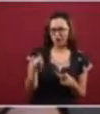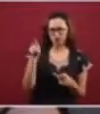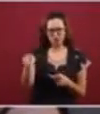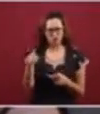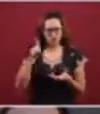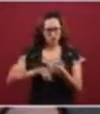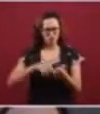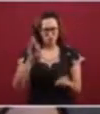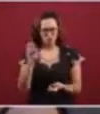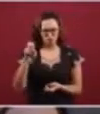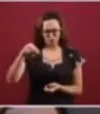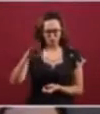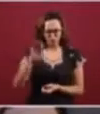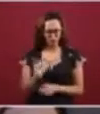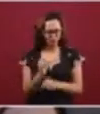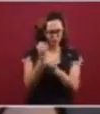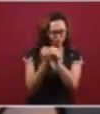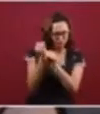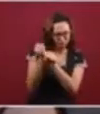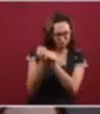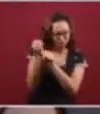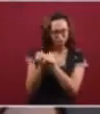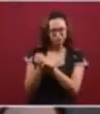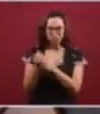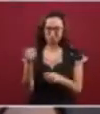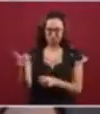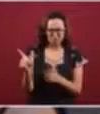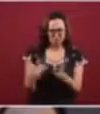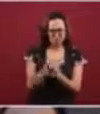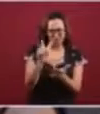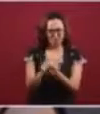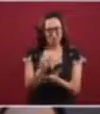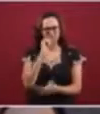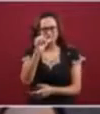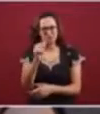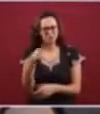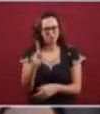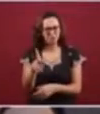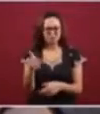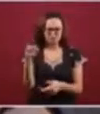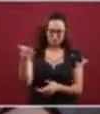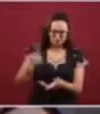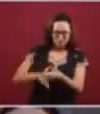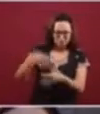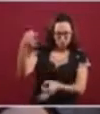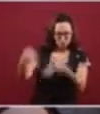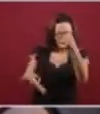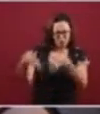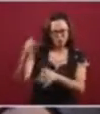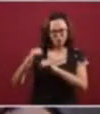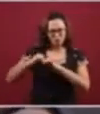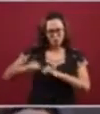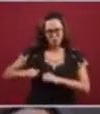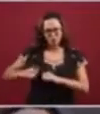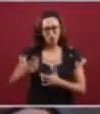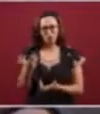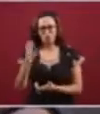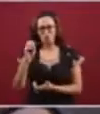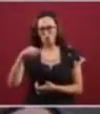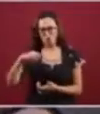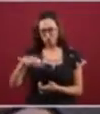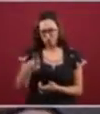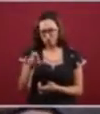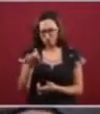del FONCA, que finalmente no era ilegal. Tenía que haber investigado en todo caso al jurado, a las autoridades, a Consuelo